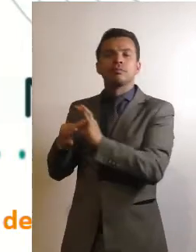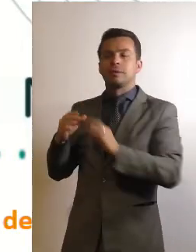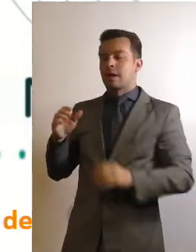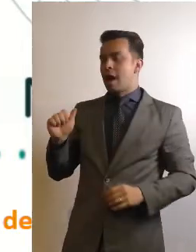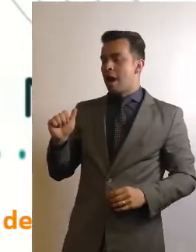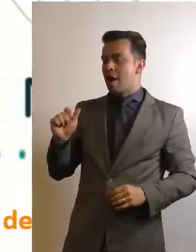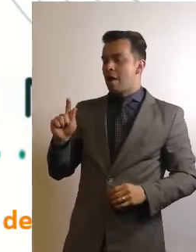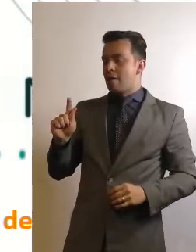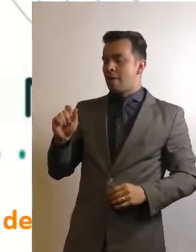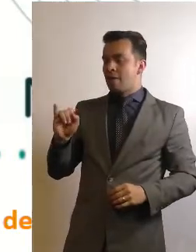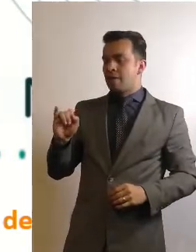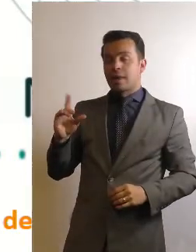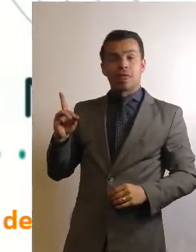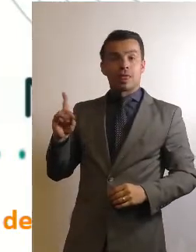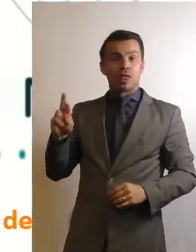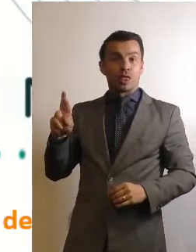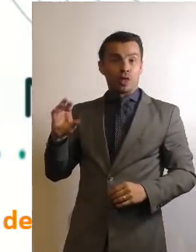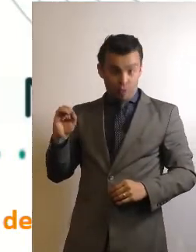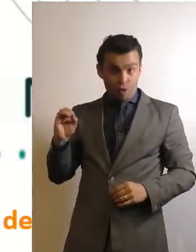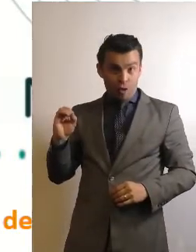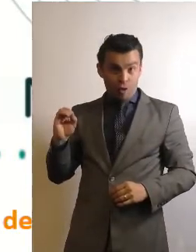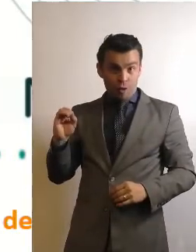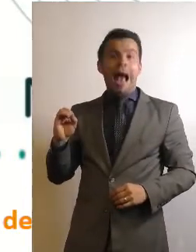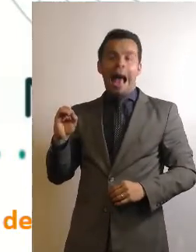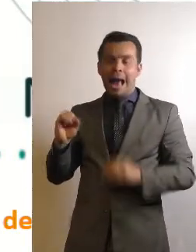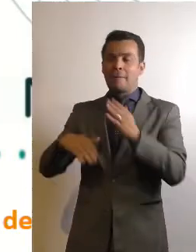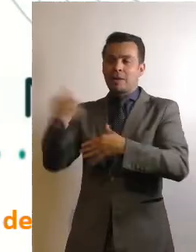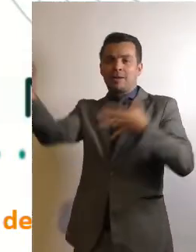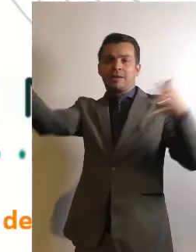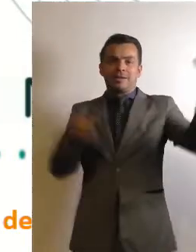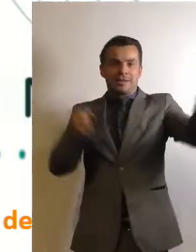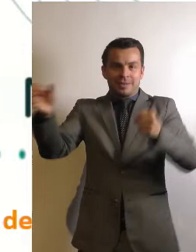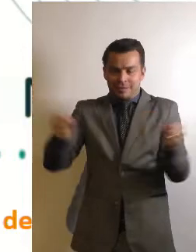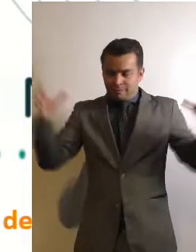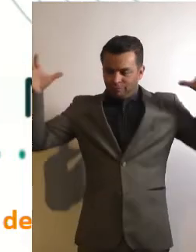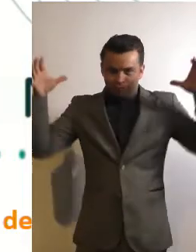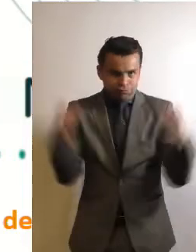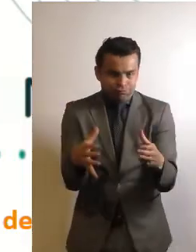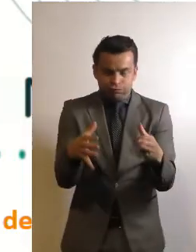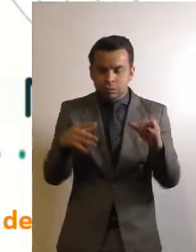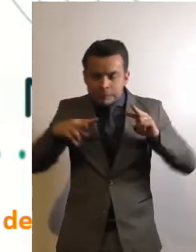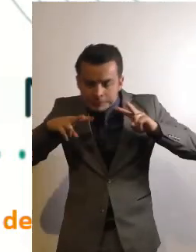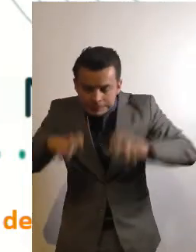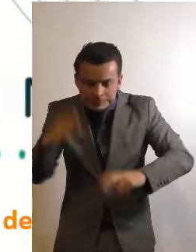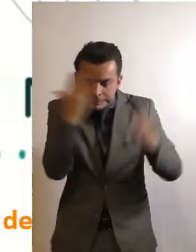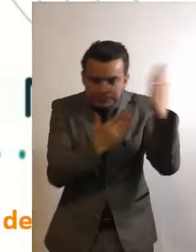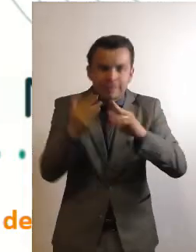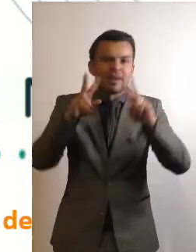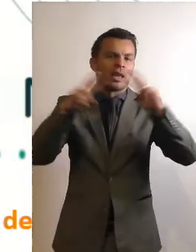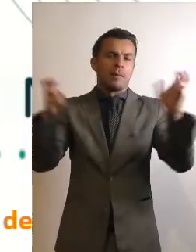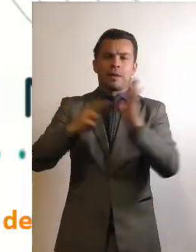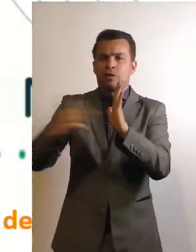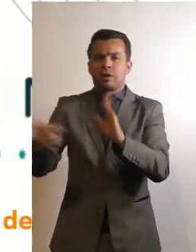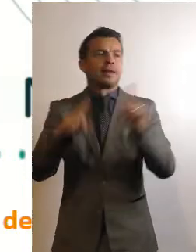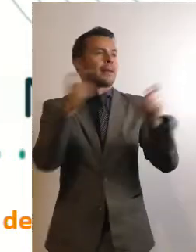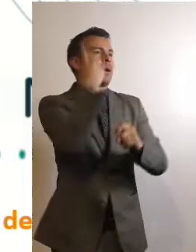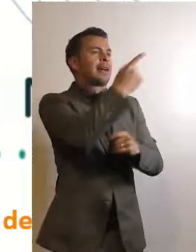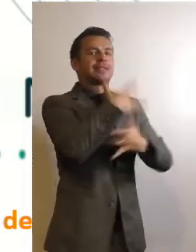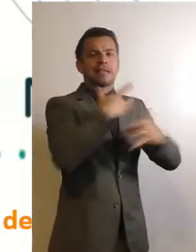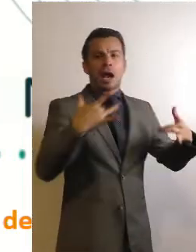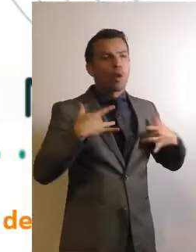y se estructuró un tanque de pensamiento para trabajar temas de innovación tecnológica, de salud pública